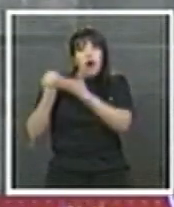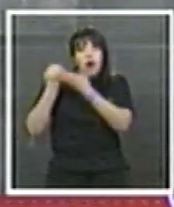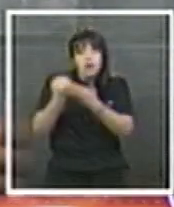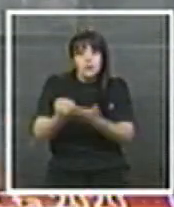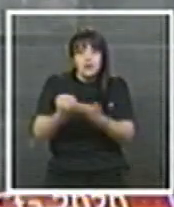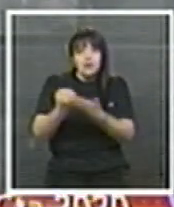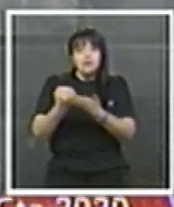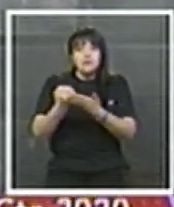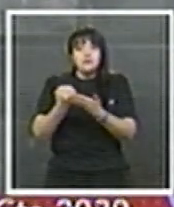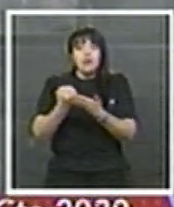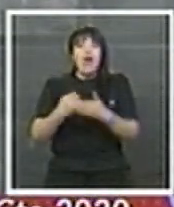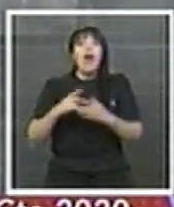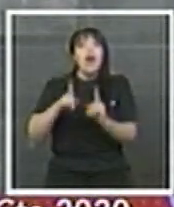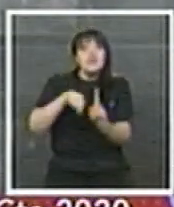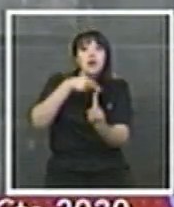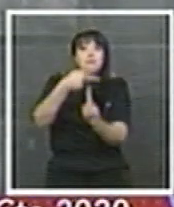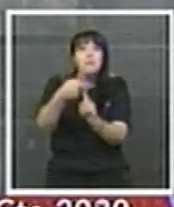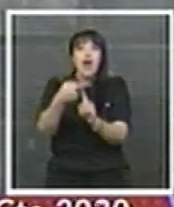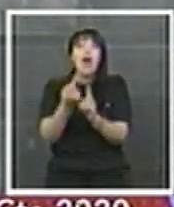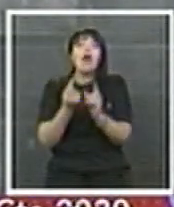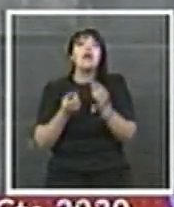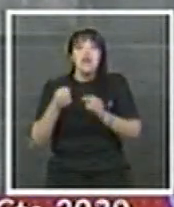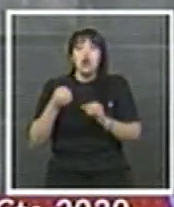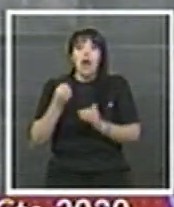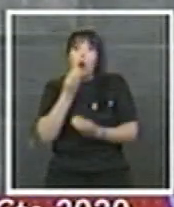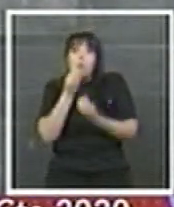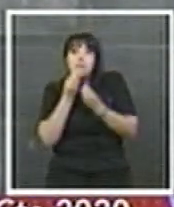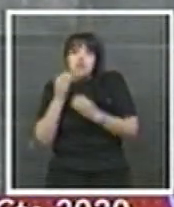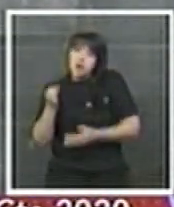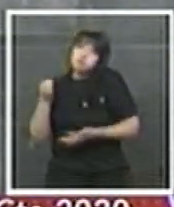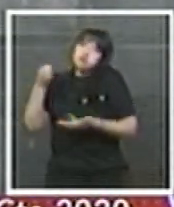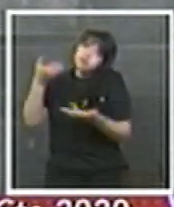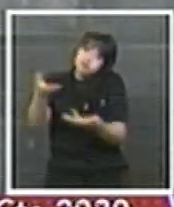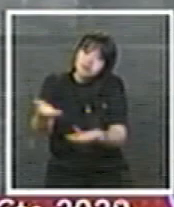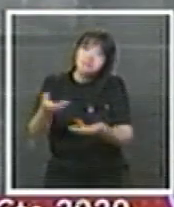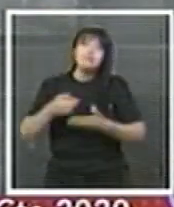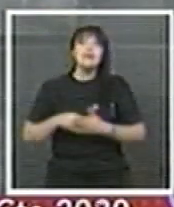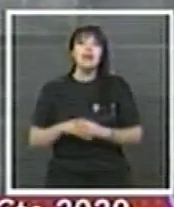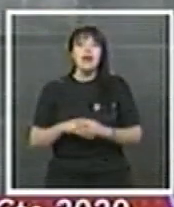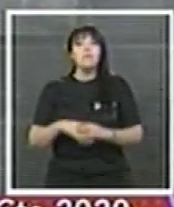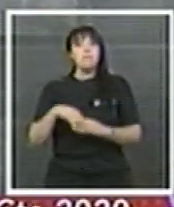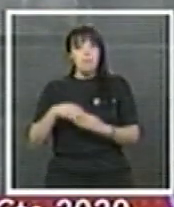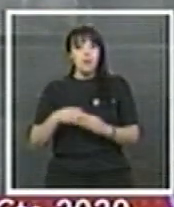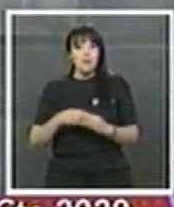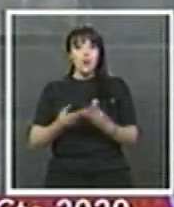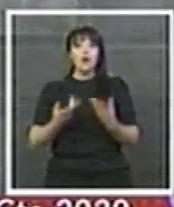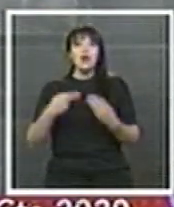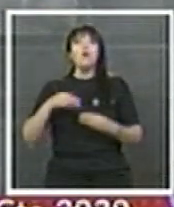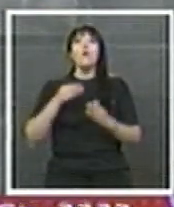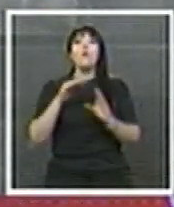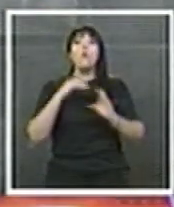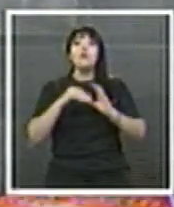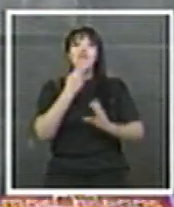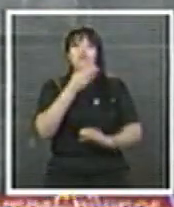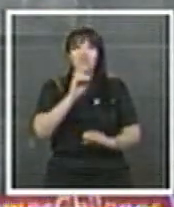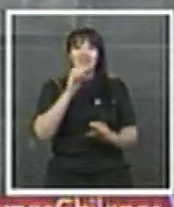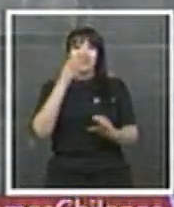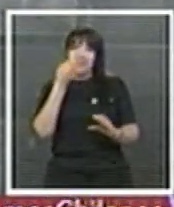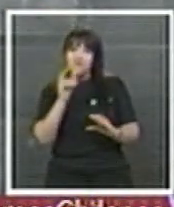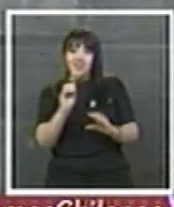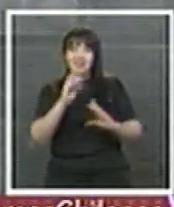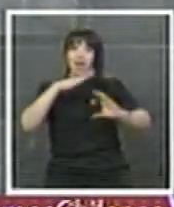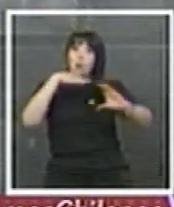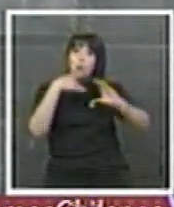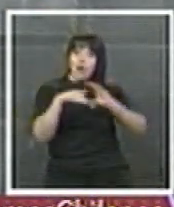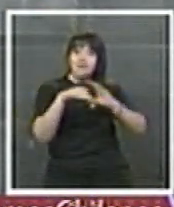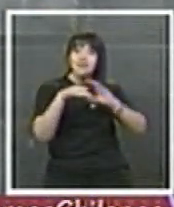además queremos entregar algunos insumos y alimentos. Vamos, chilenos, vamos a colaborar con la cuenta 2020 en